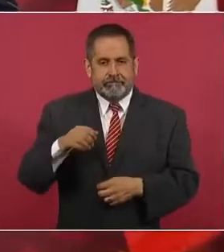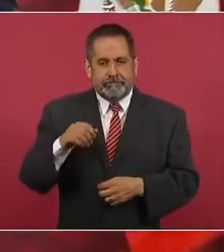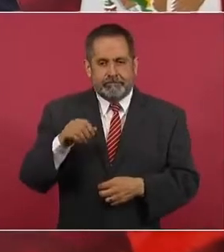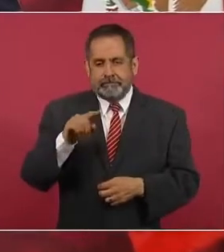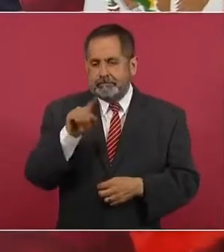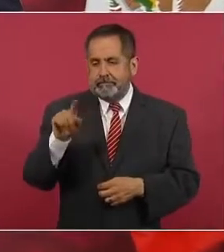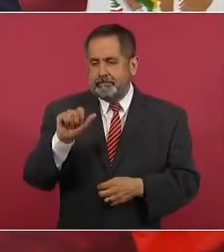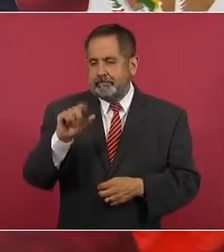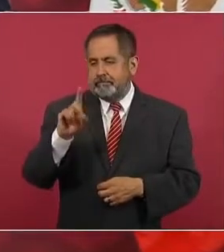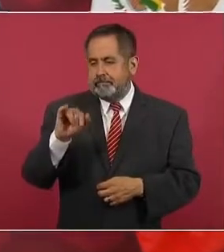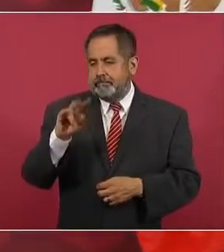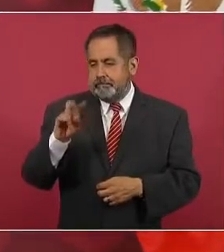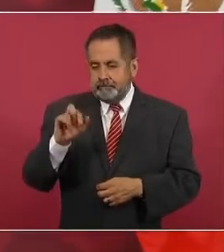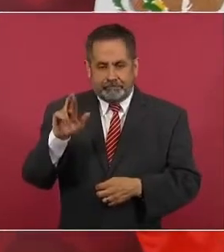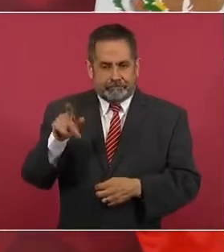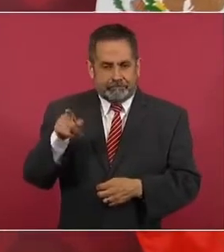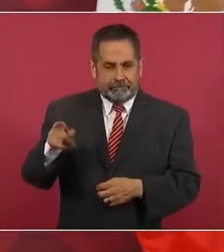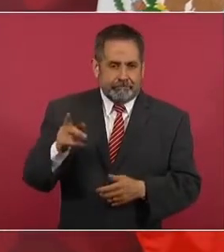mandarlo aquí